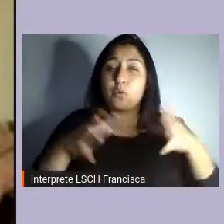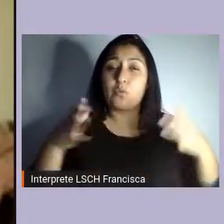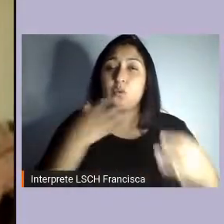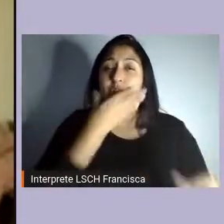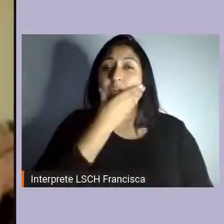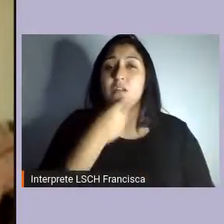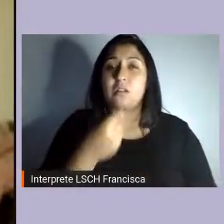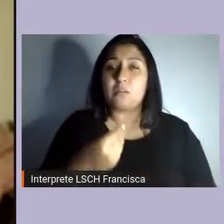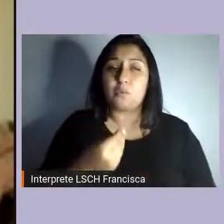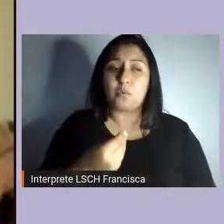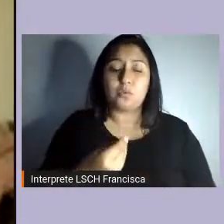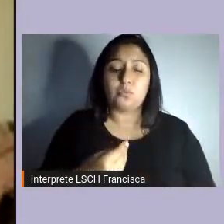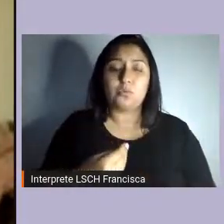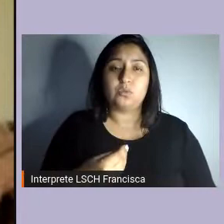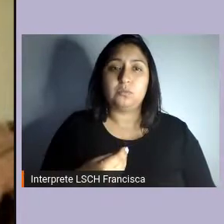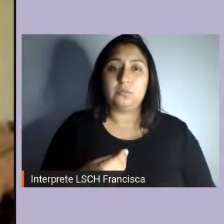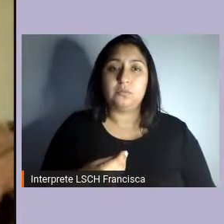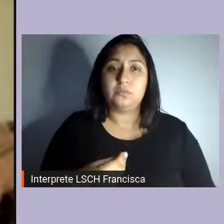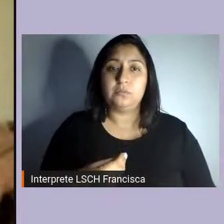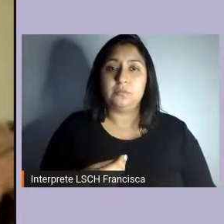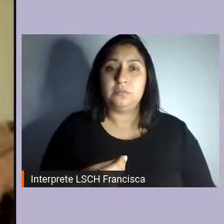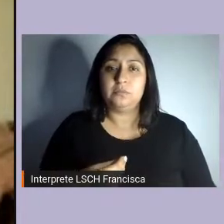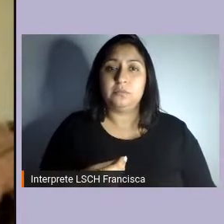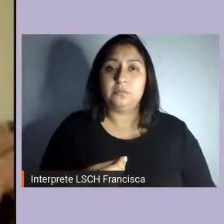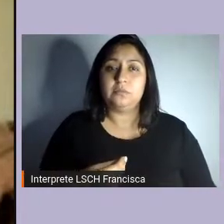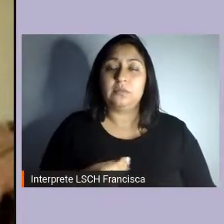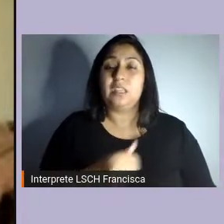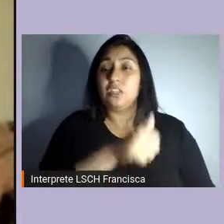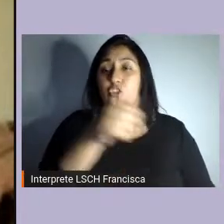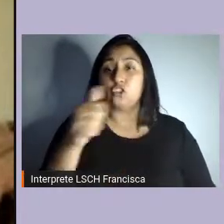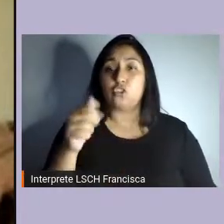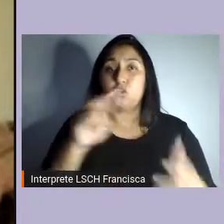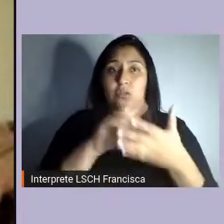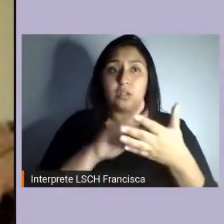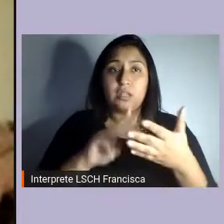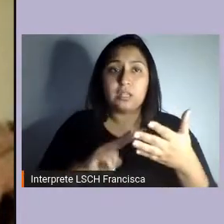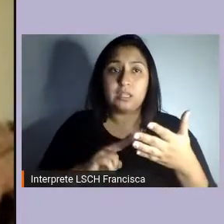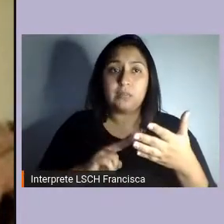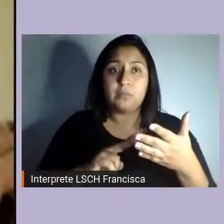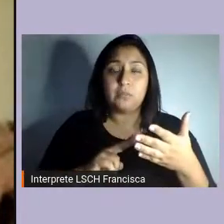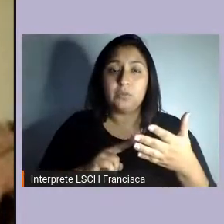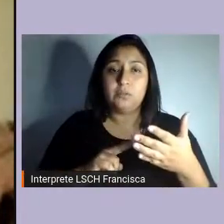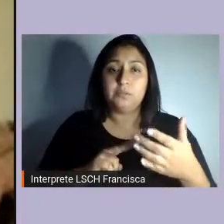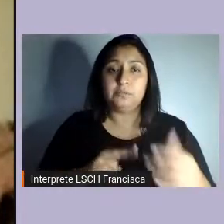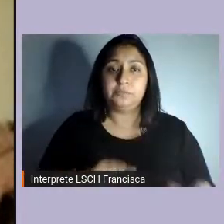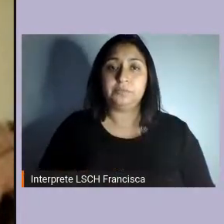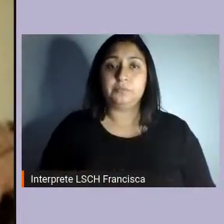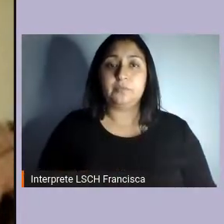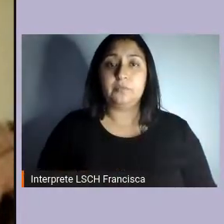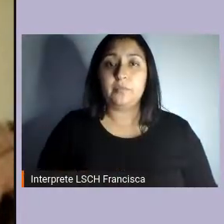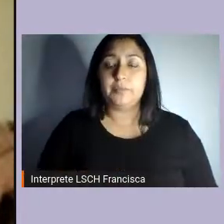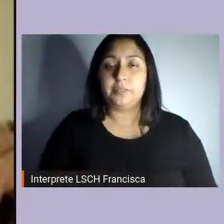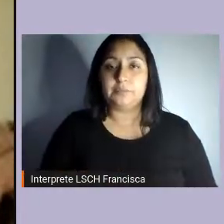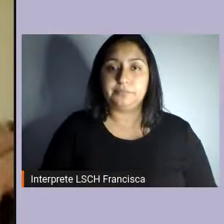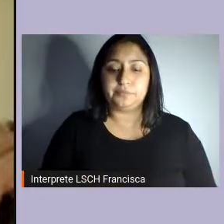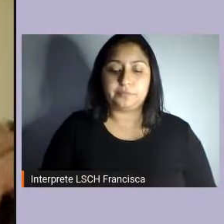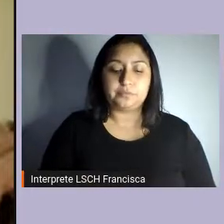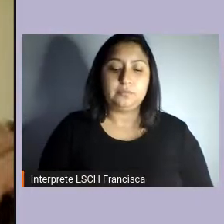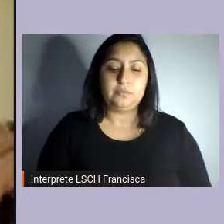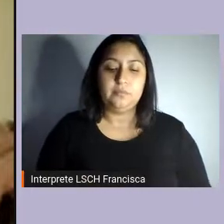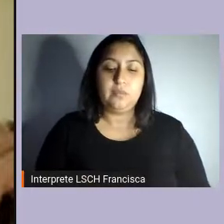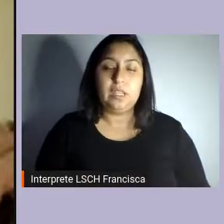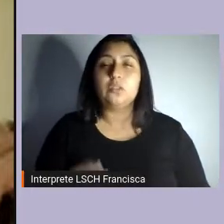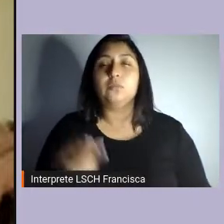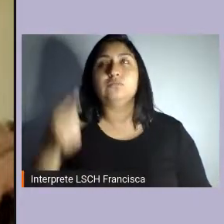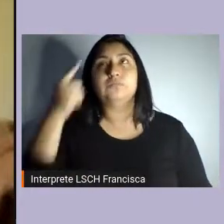que entre todos leímos esta décima completa, pero ella le quedó dando vuelta y se sintieron